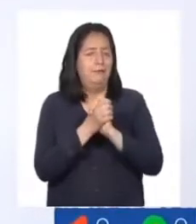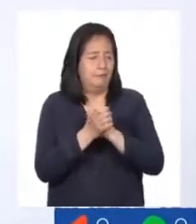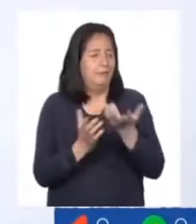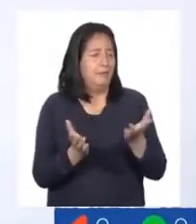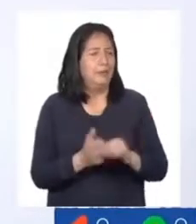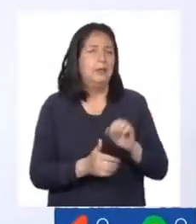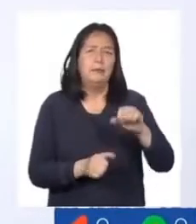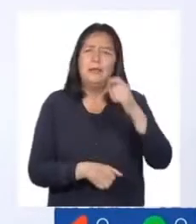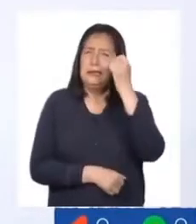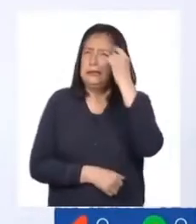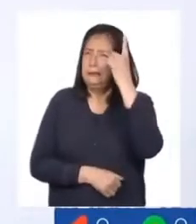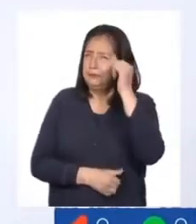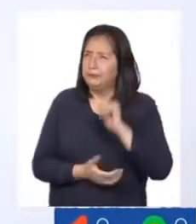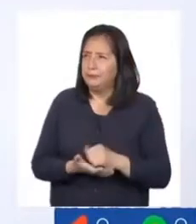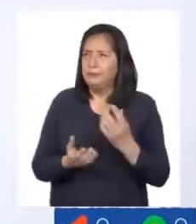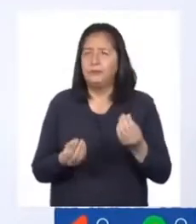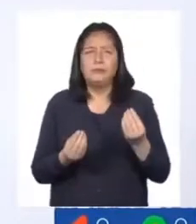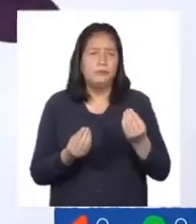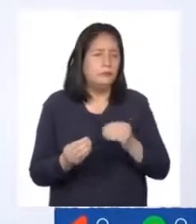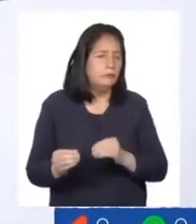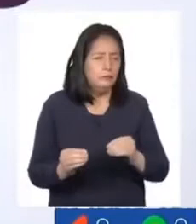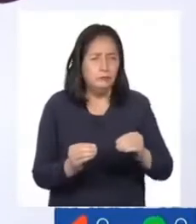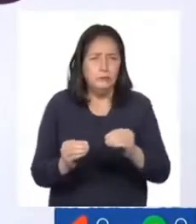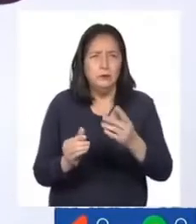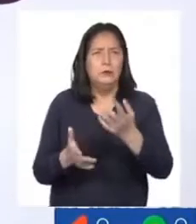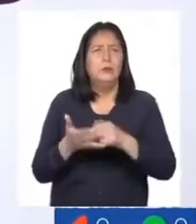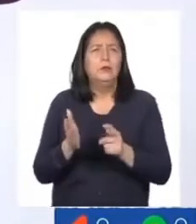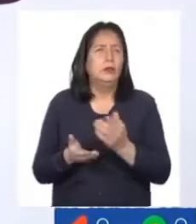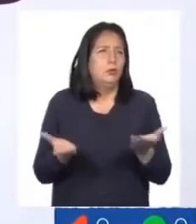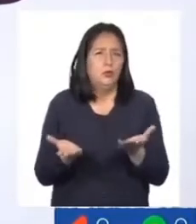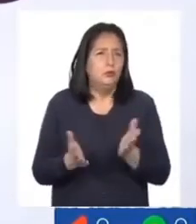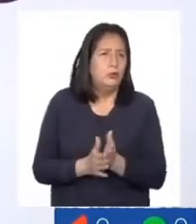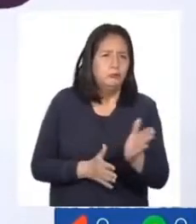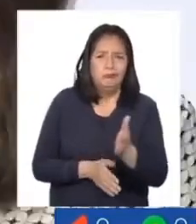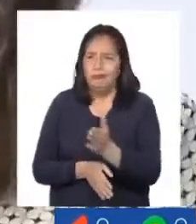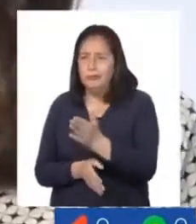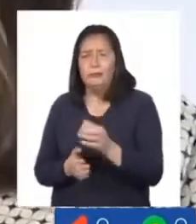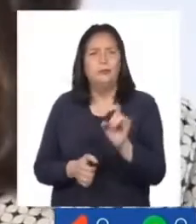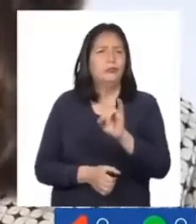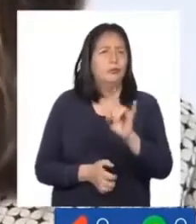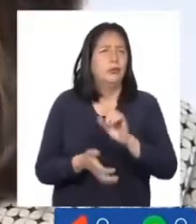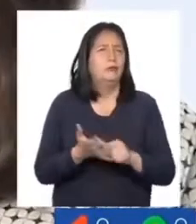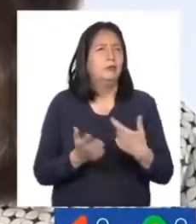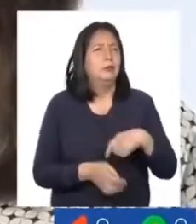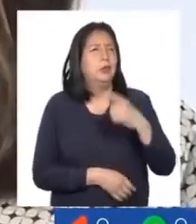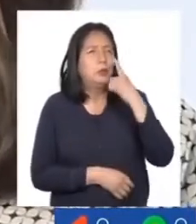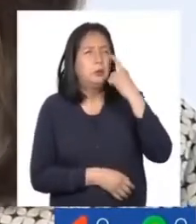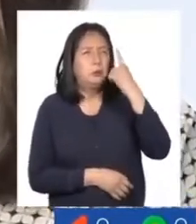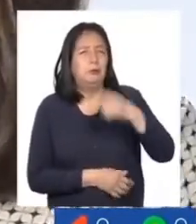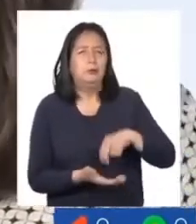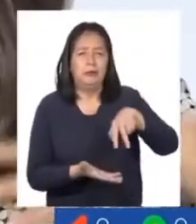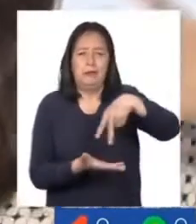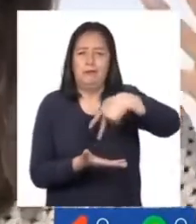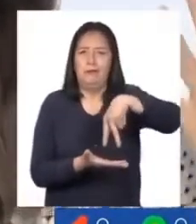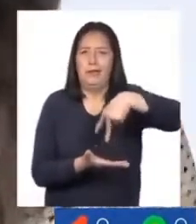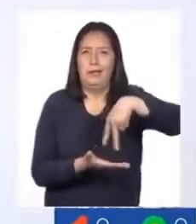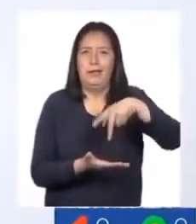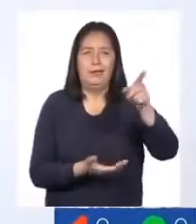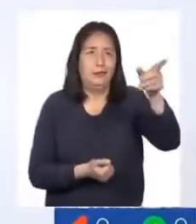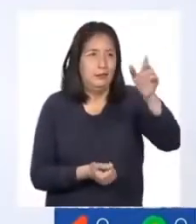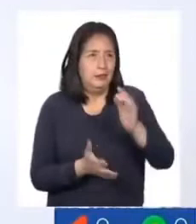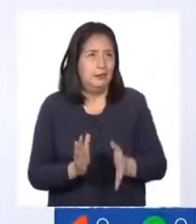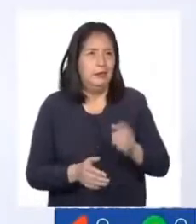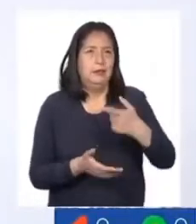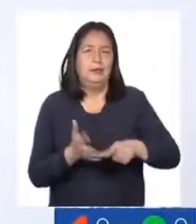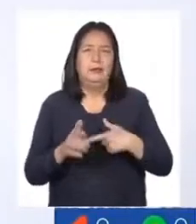entender un poco más sobre nuestros desplazamientos y las direcciones que podemos usar, vamos a conocer a una bailarina quien explorará